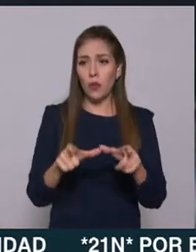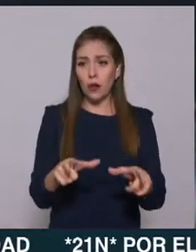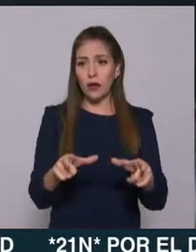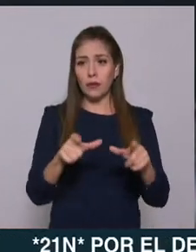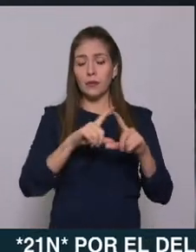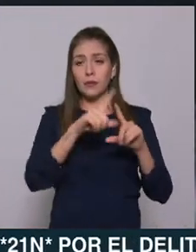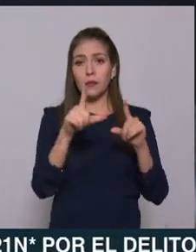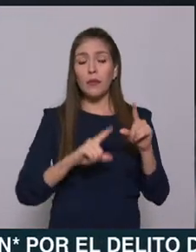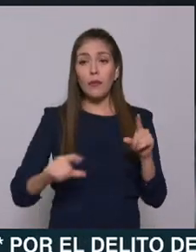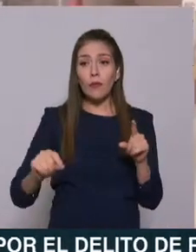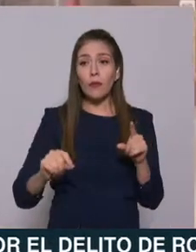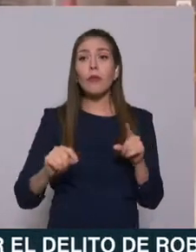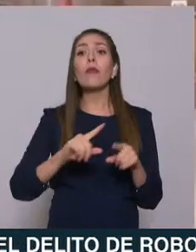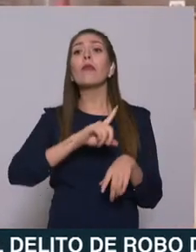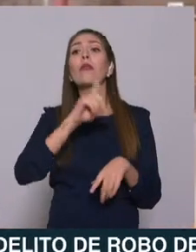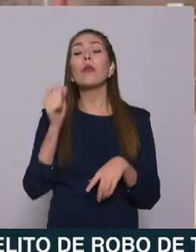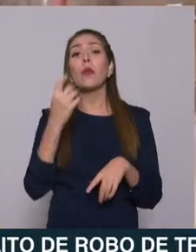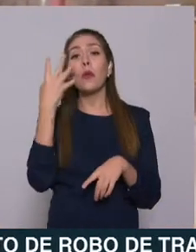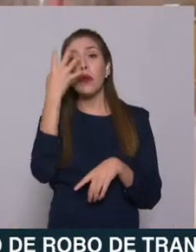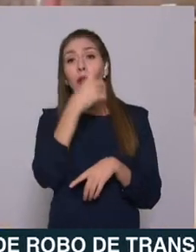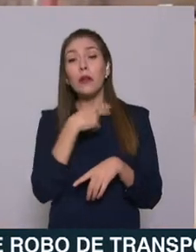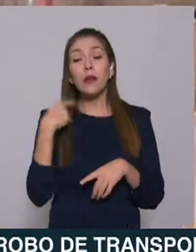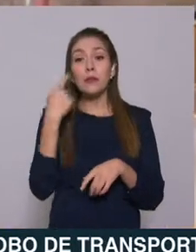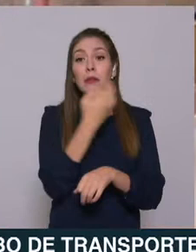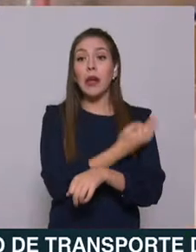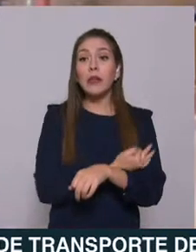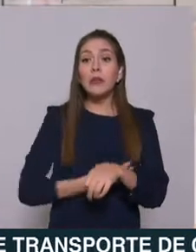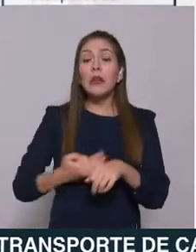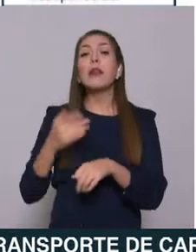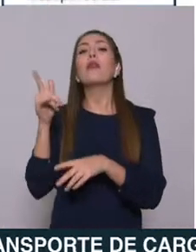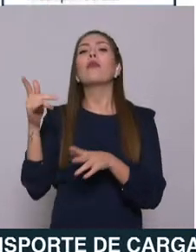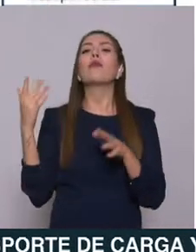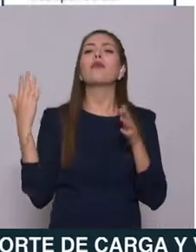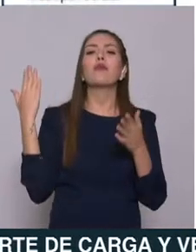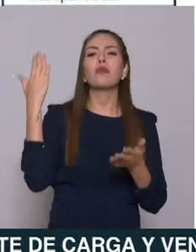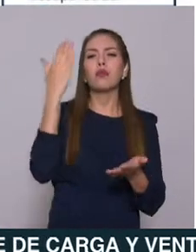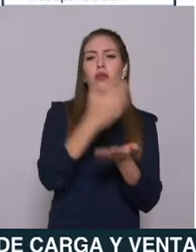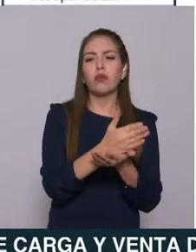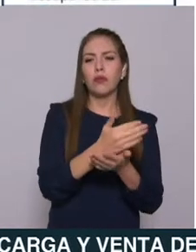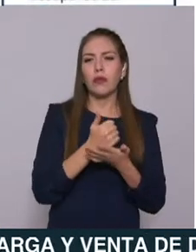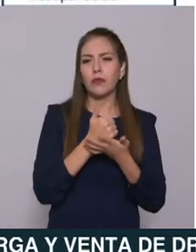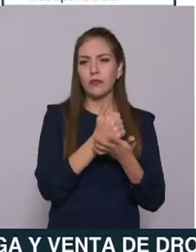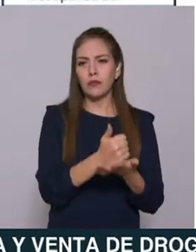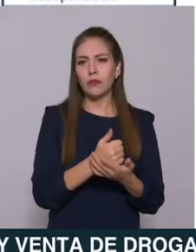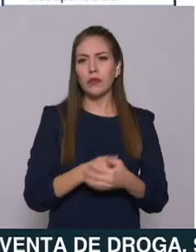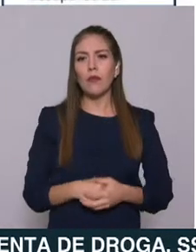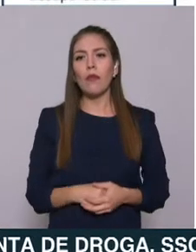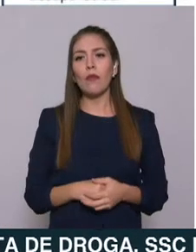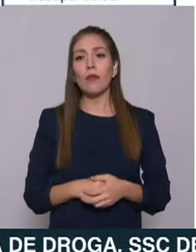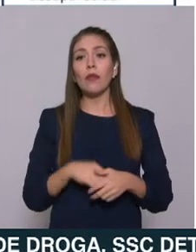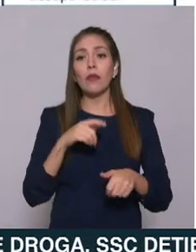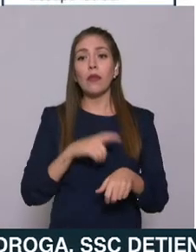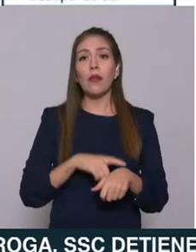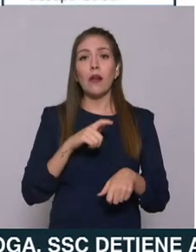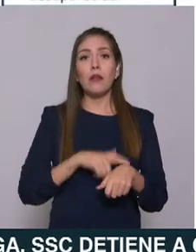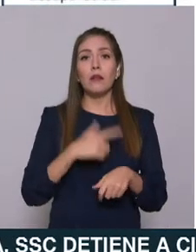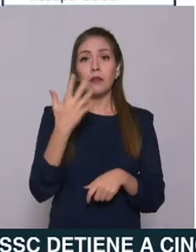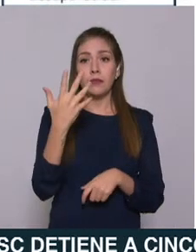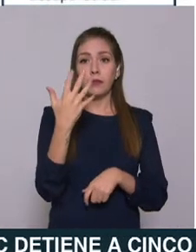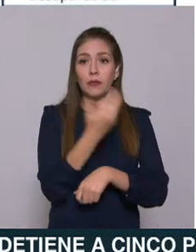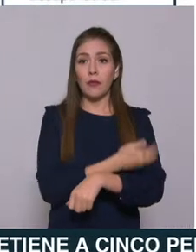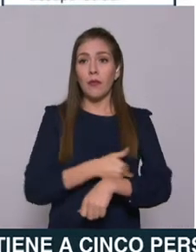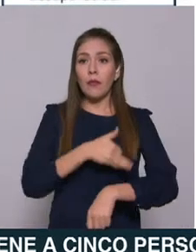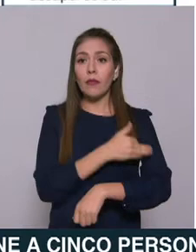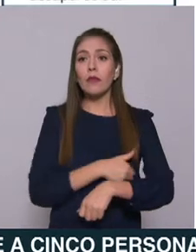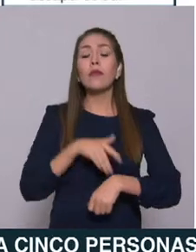zona, 4 horas más tarde, la ayuda se desplegó. A las 17 horas, elementos de la guarnición militar